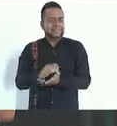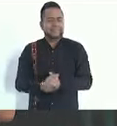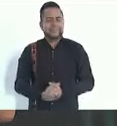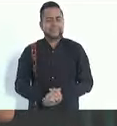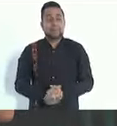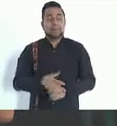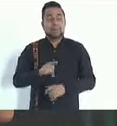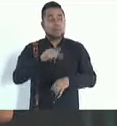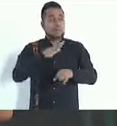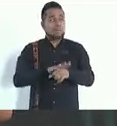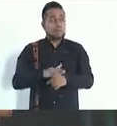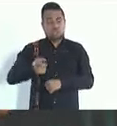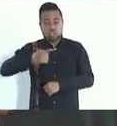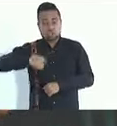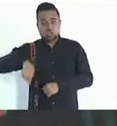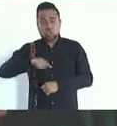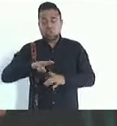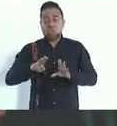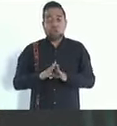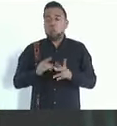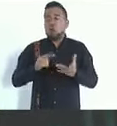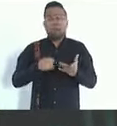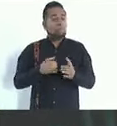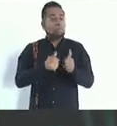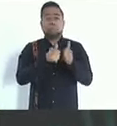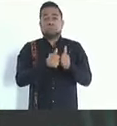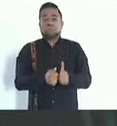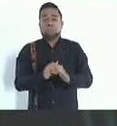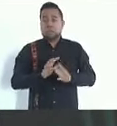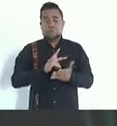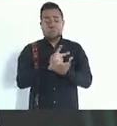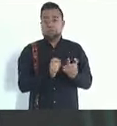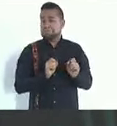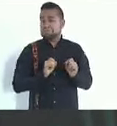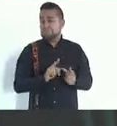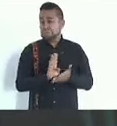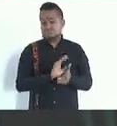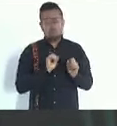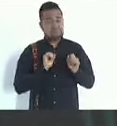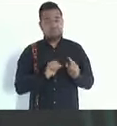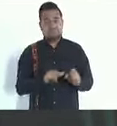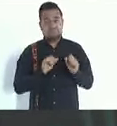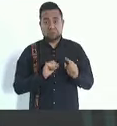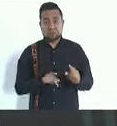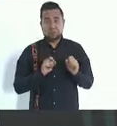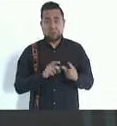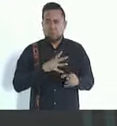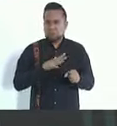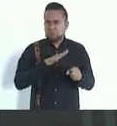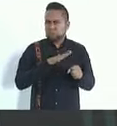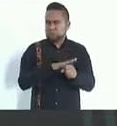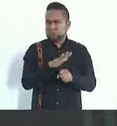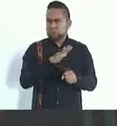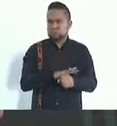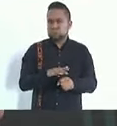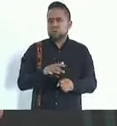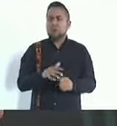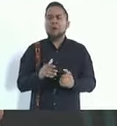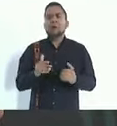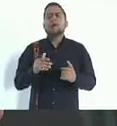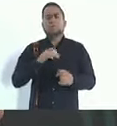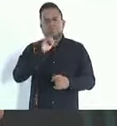Pero además no nos vamos a quedar solamente con los programas de bienestar, que ya sería mucho. Vamos